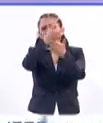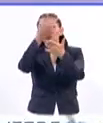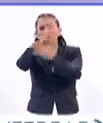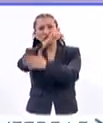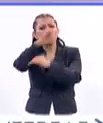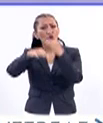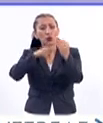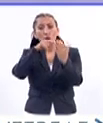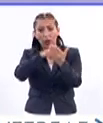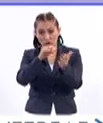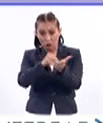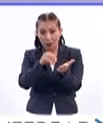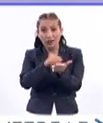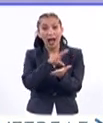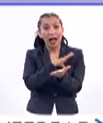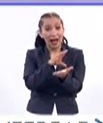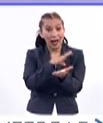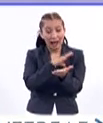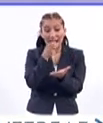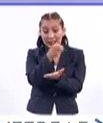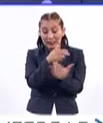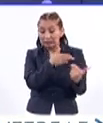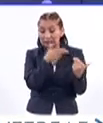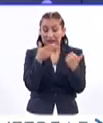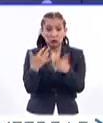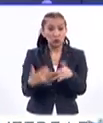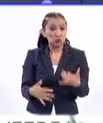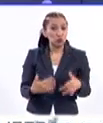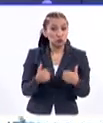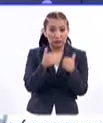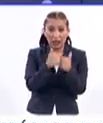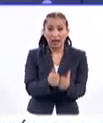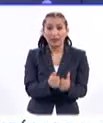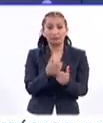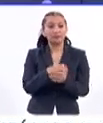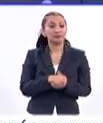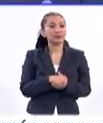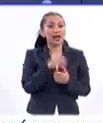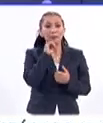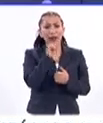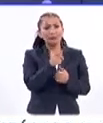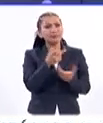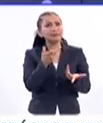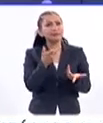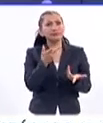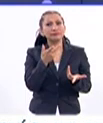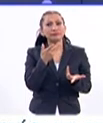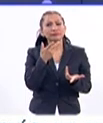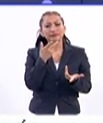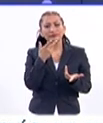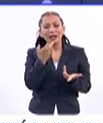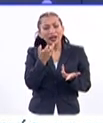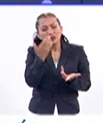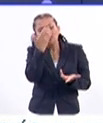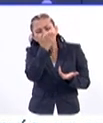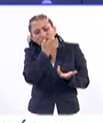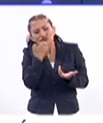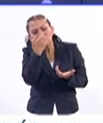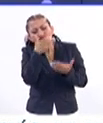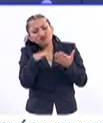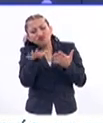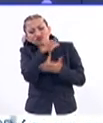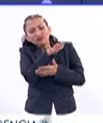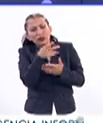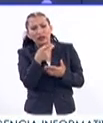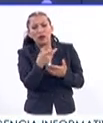todos los rincones, que sigue pasando, o sea, es uno de sus grandes legados. Sí. Podemos justo dialogar con este tipo de